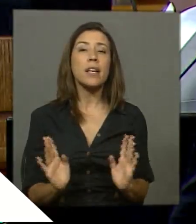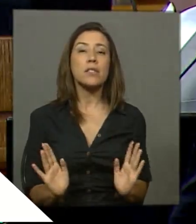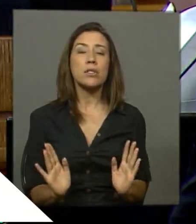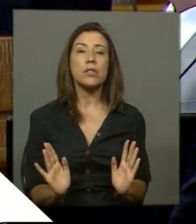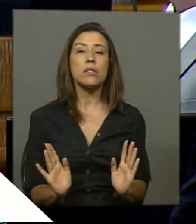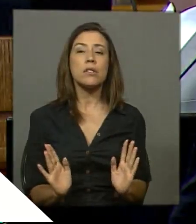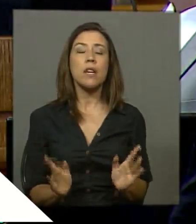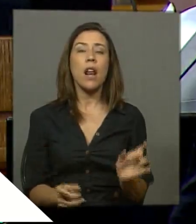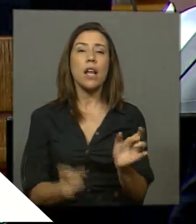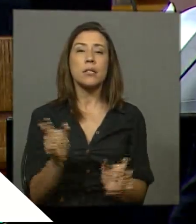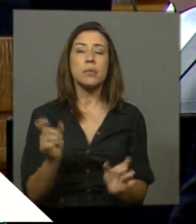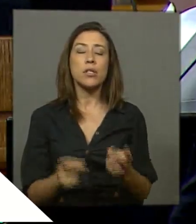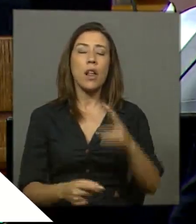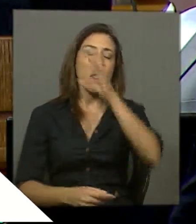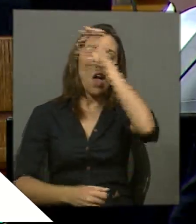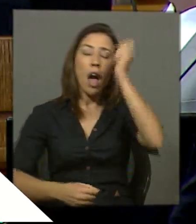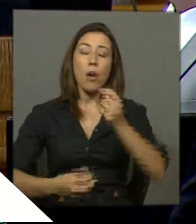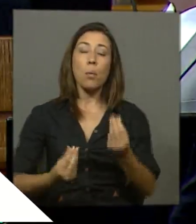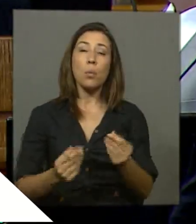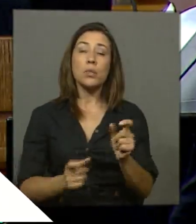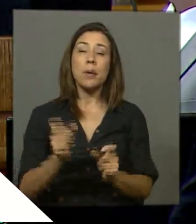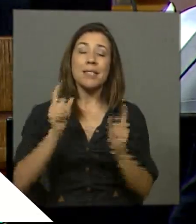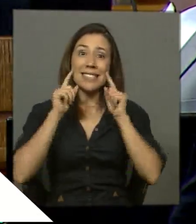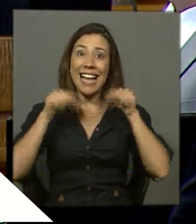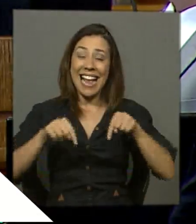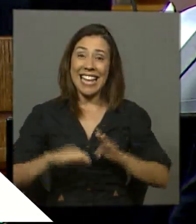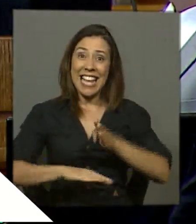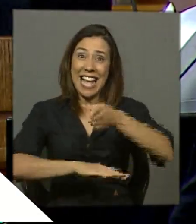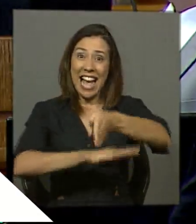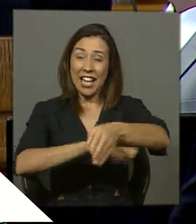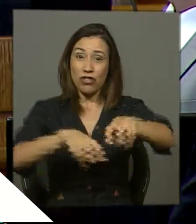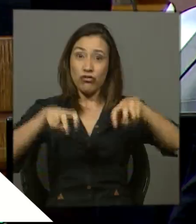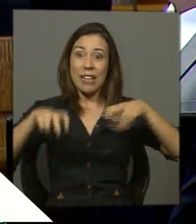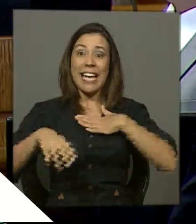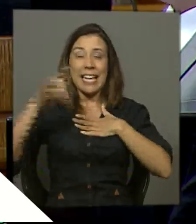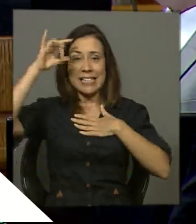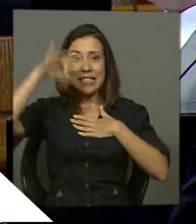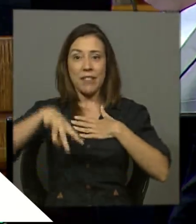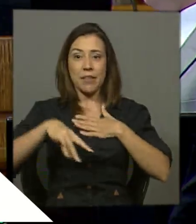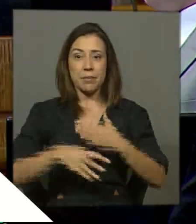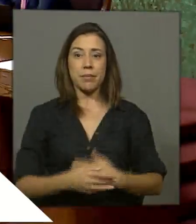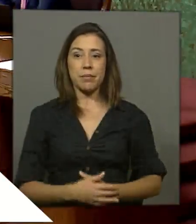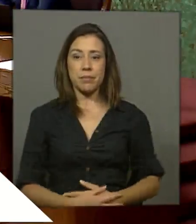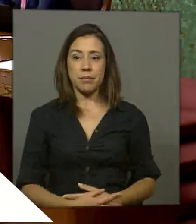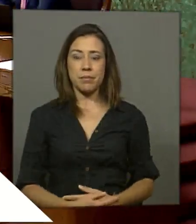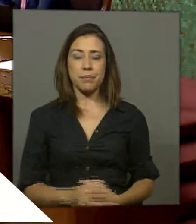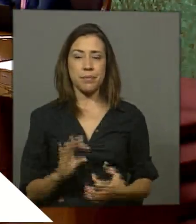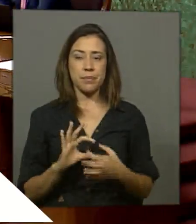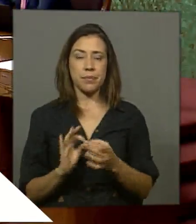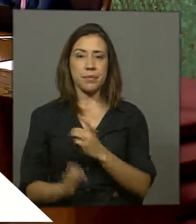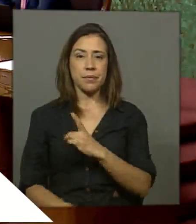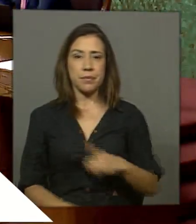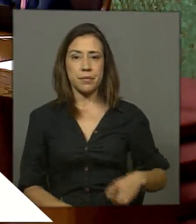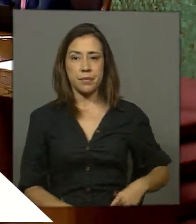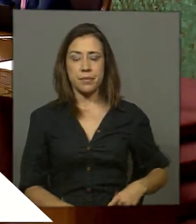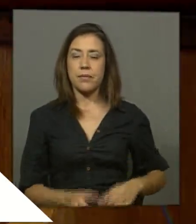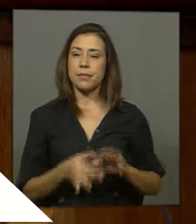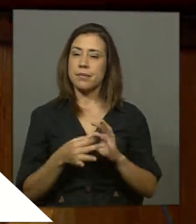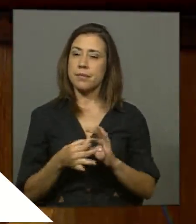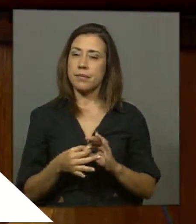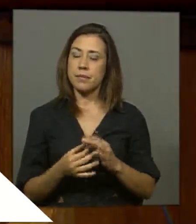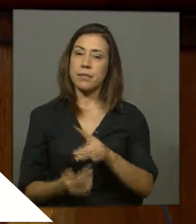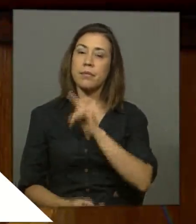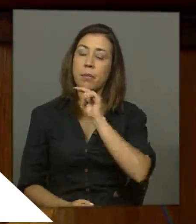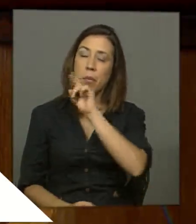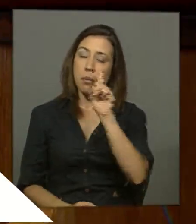eso es lo que la gente de la araucanía muchos de los cuales están aquí presentes quieren saberas graci Muchas gracias por